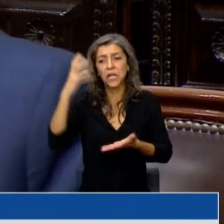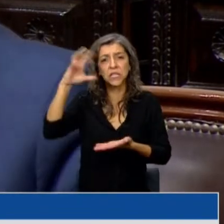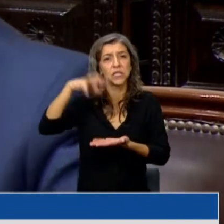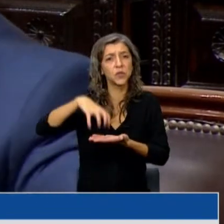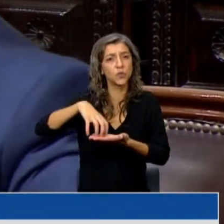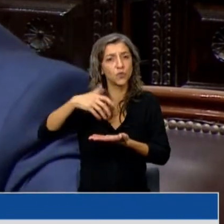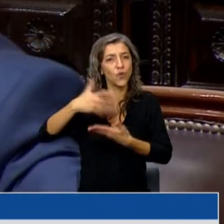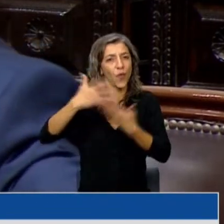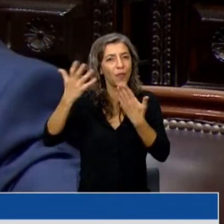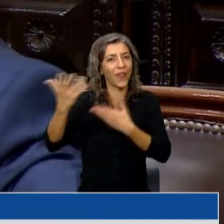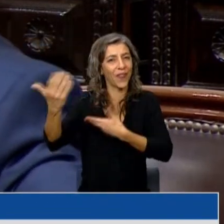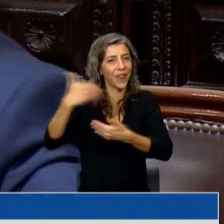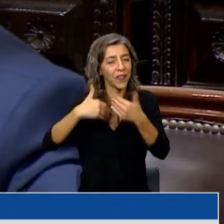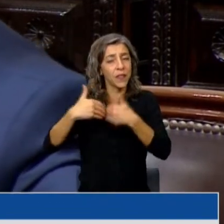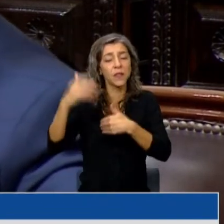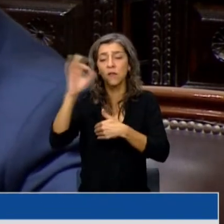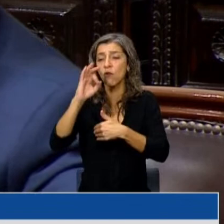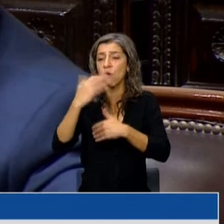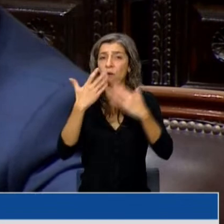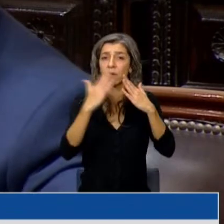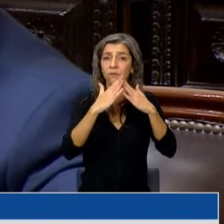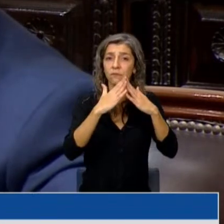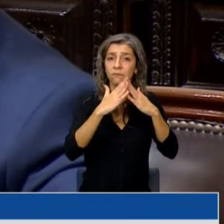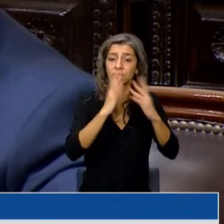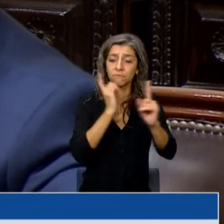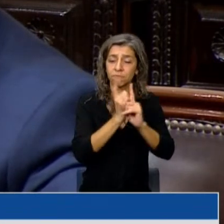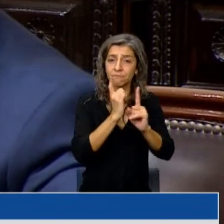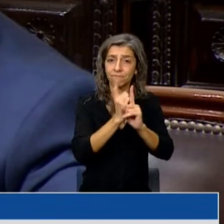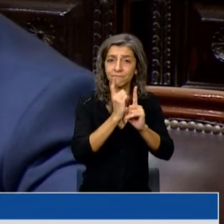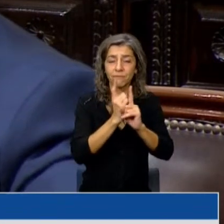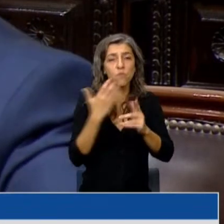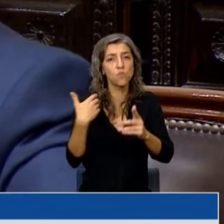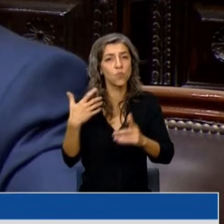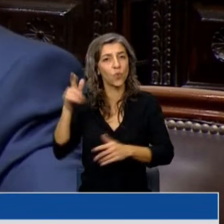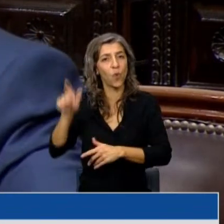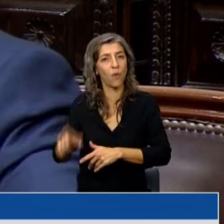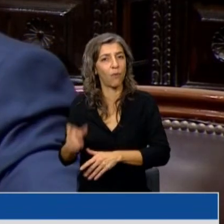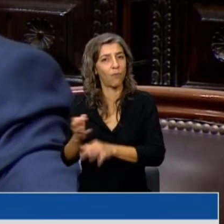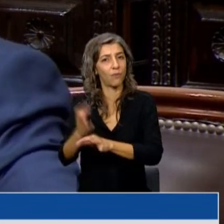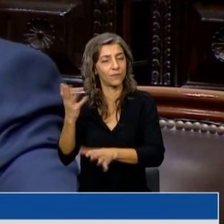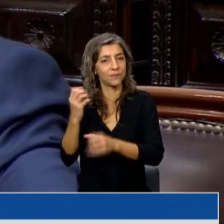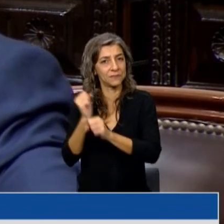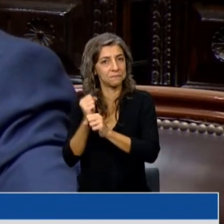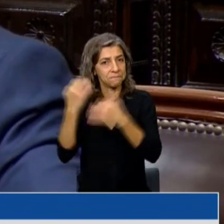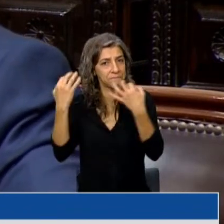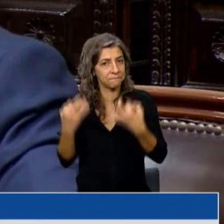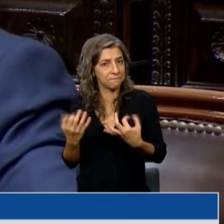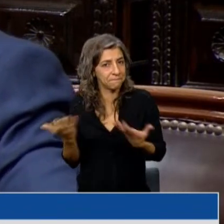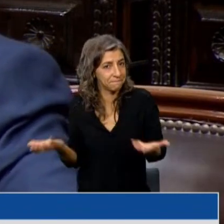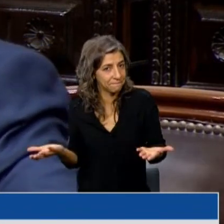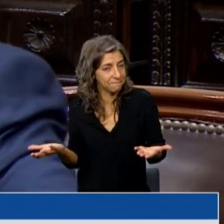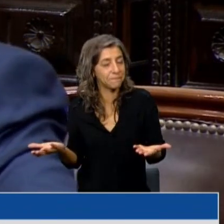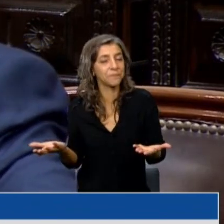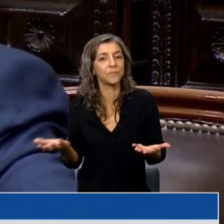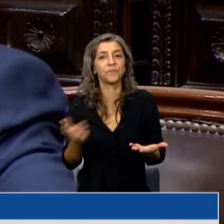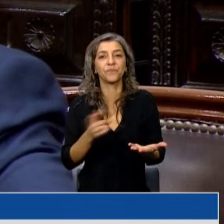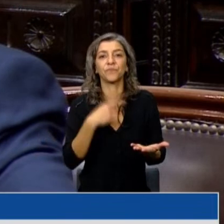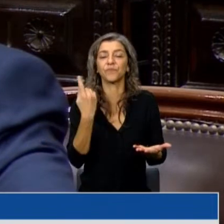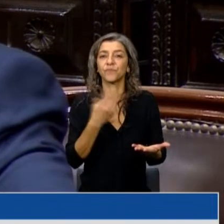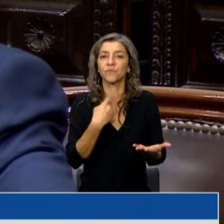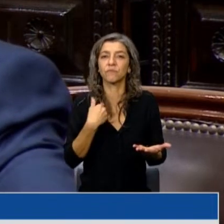en un tipo de atención domiciliaria. Y acá quiero introducir un término que en la comisión lo